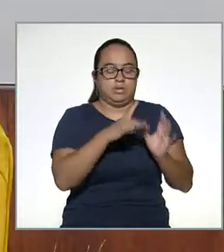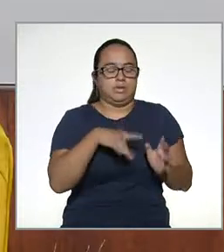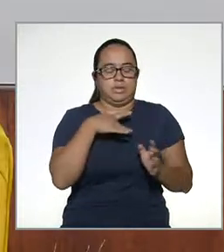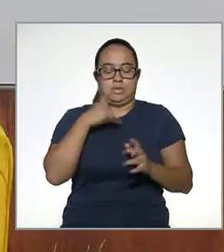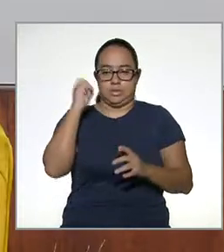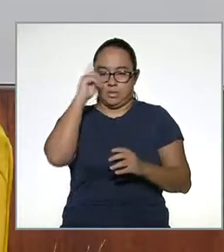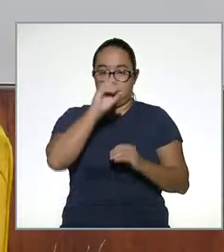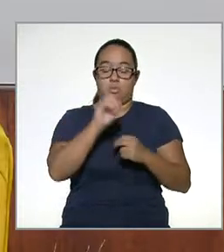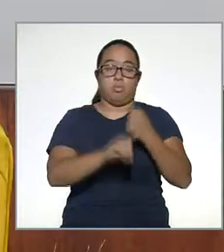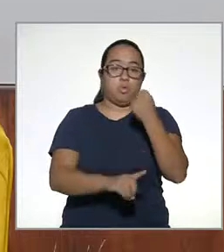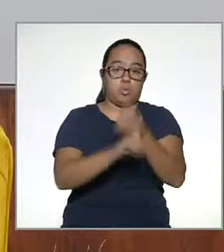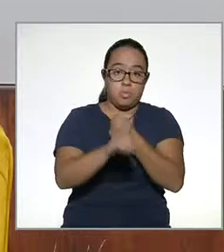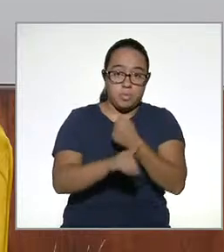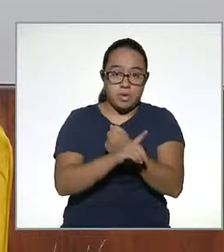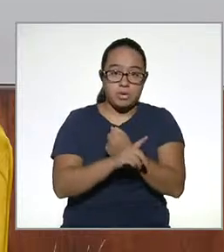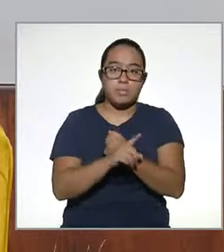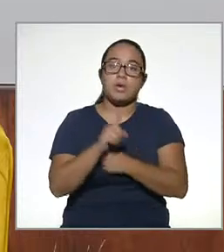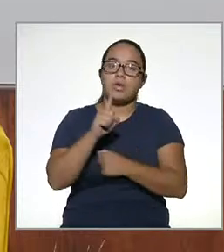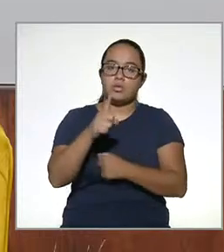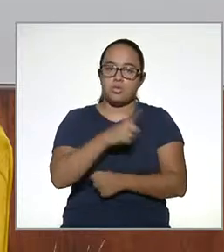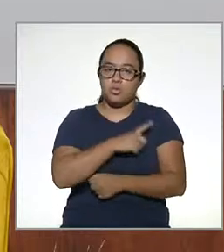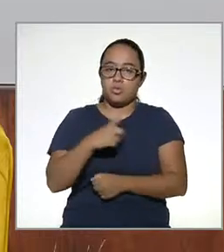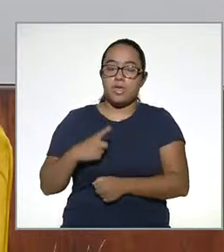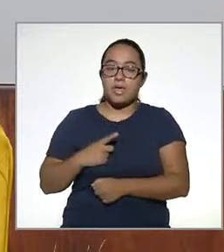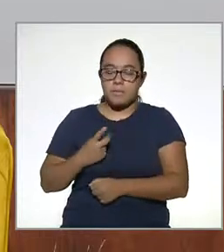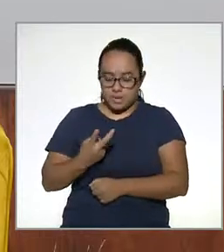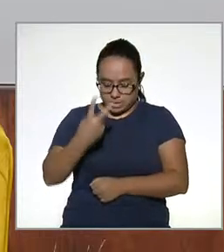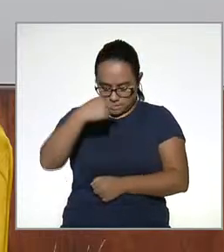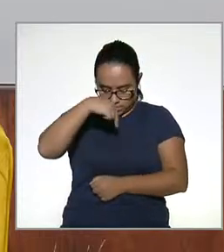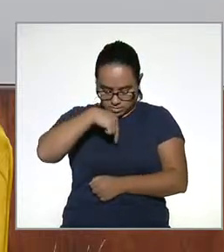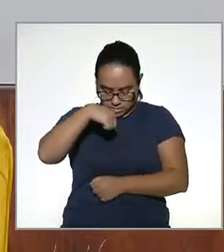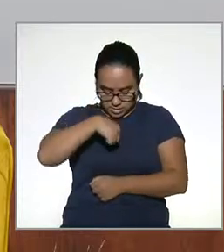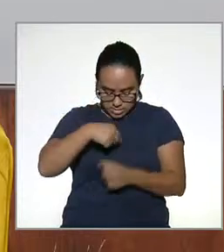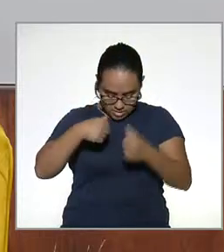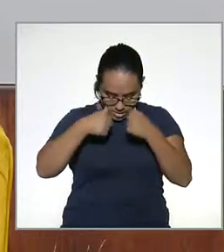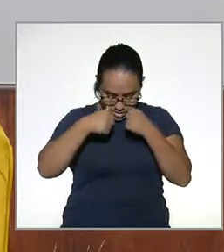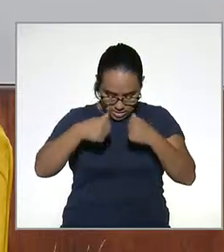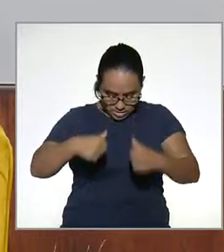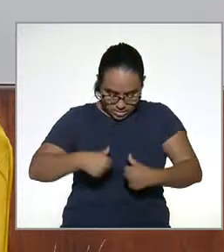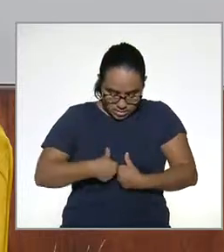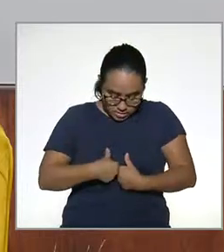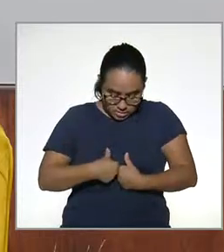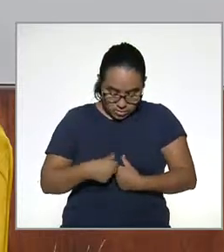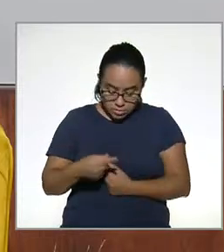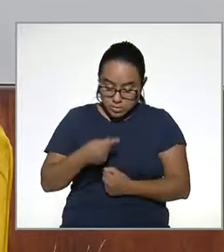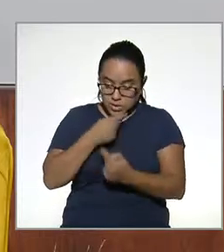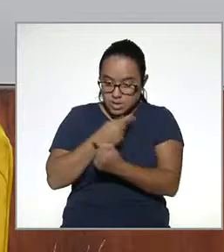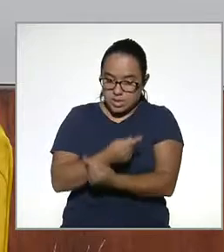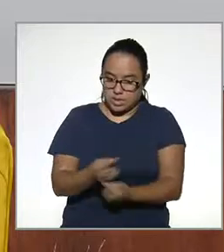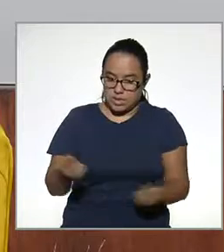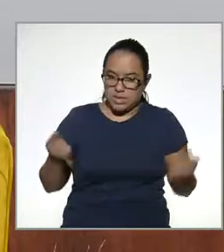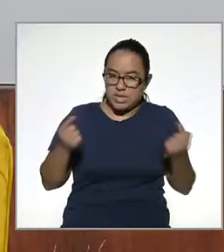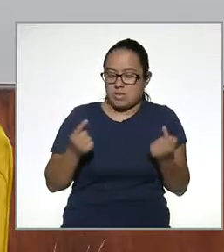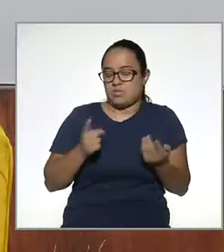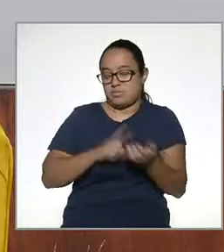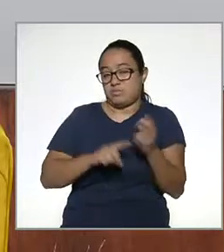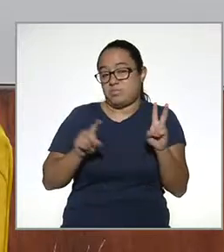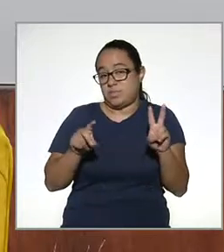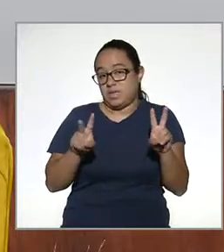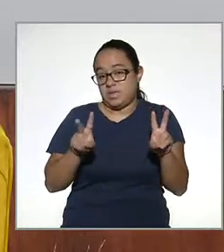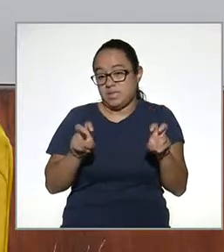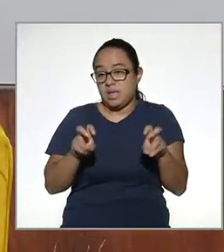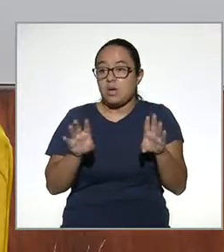un problema o lo que sea, te dicen, ve hacia adentro, ¿no? Hay que buscar dentro de uno. Entonces, estos niños que son aparentemente